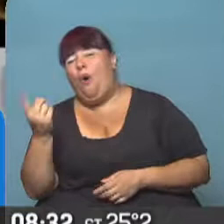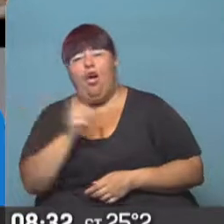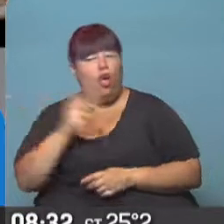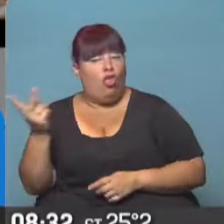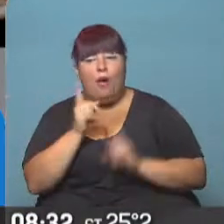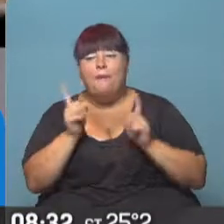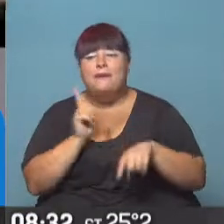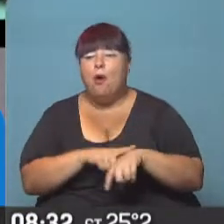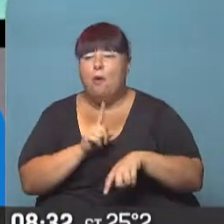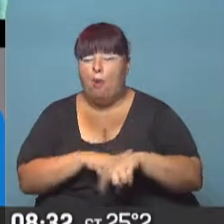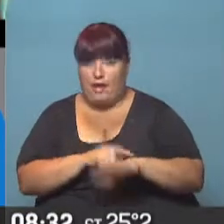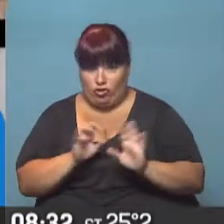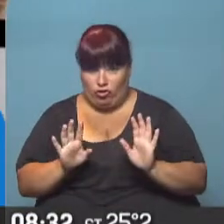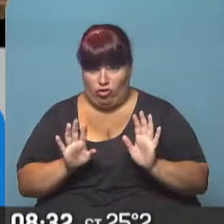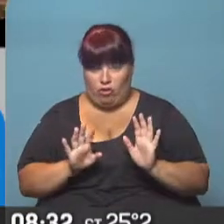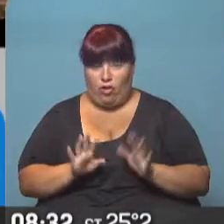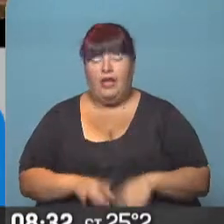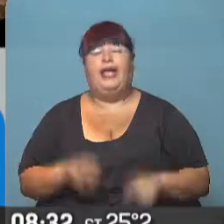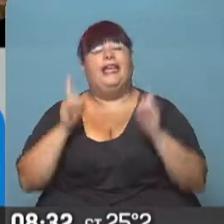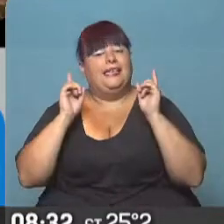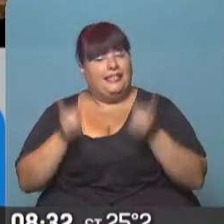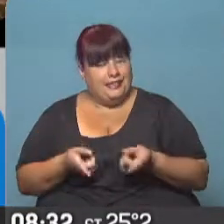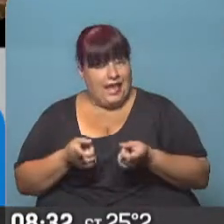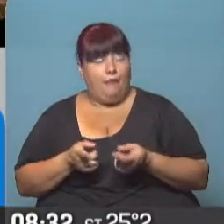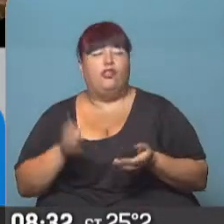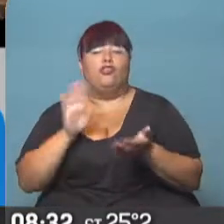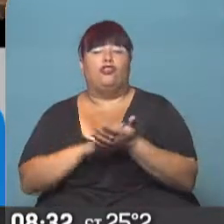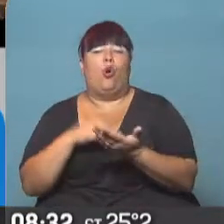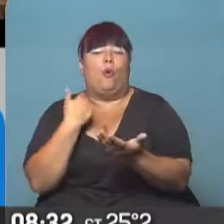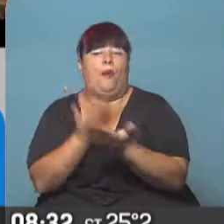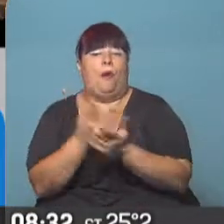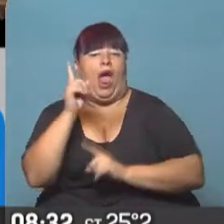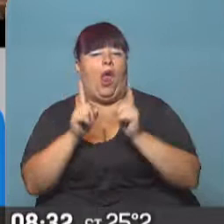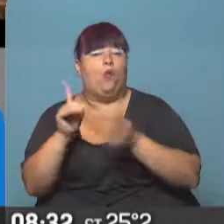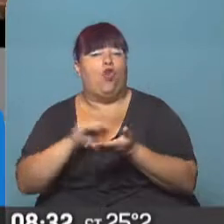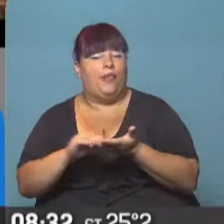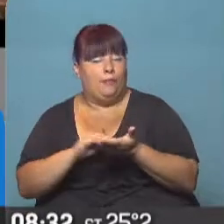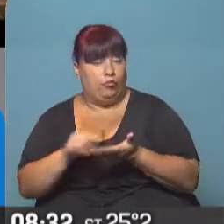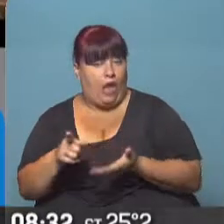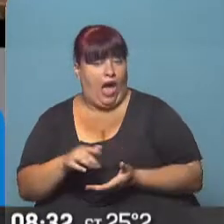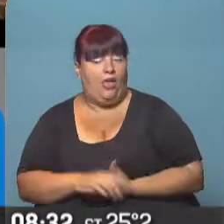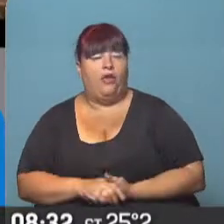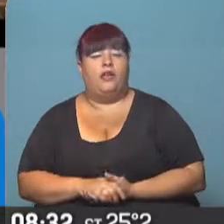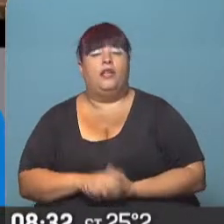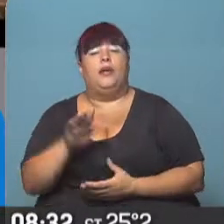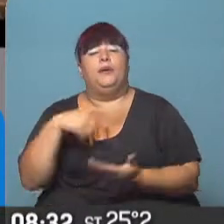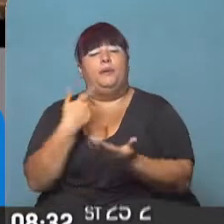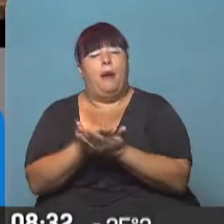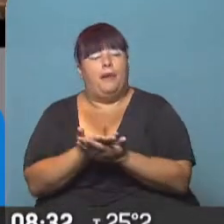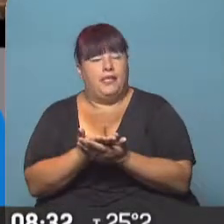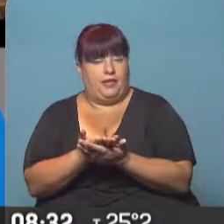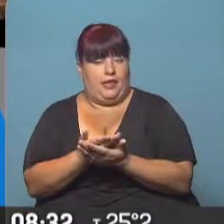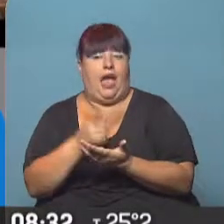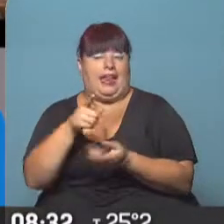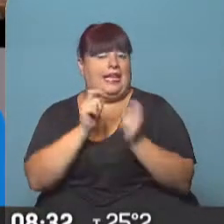dos simultáneamente. Y además, lo que ofrecieron algunos diputados es que van a presentar,